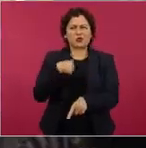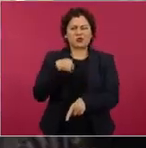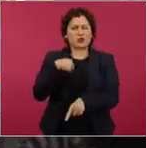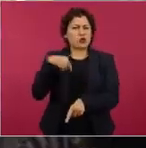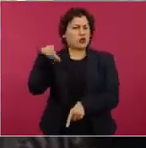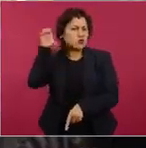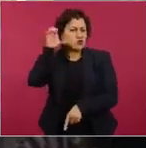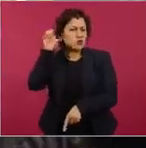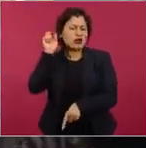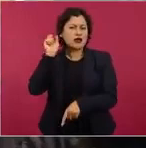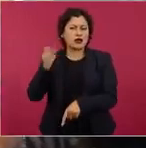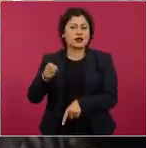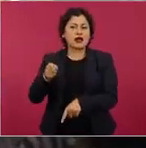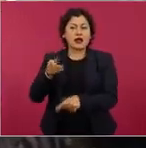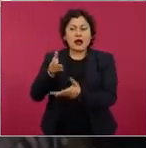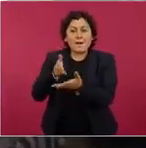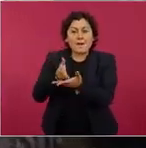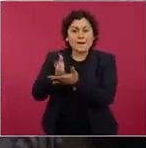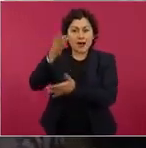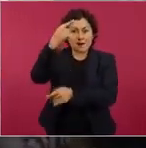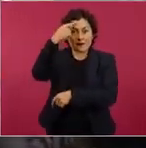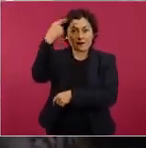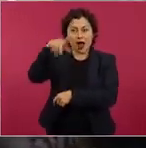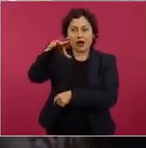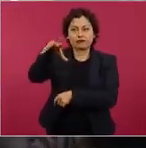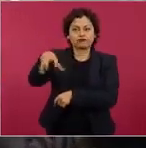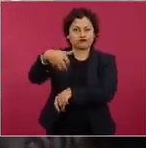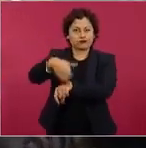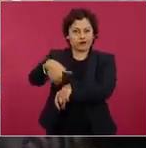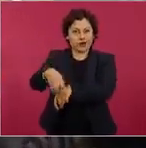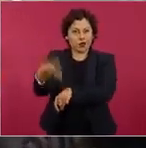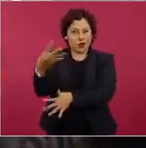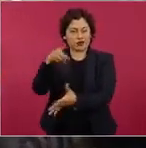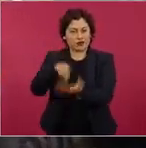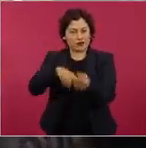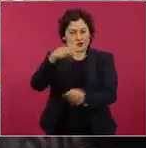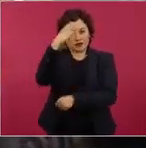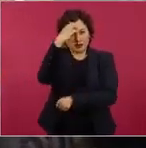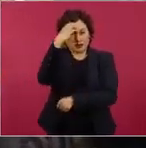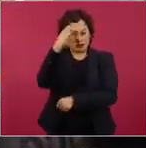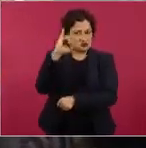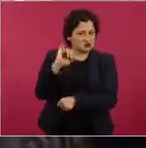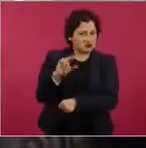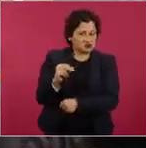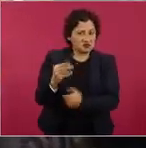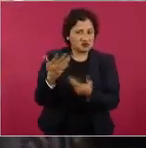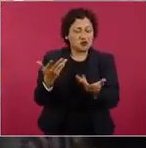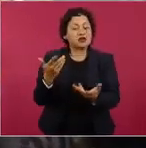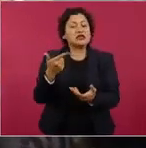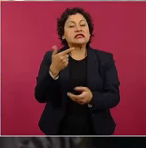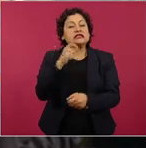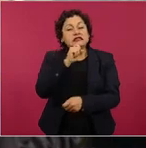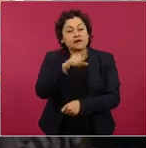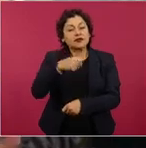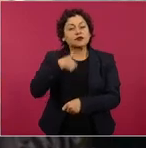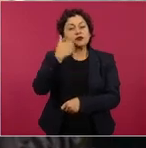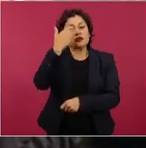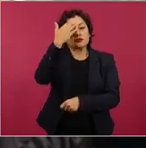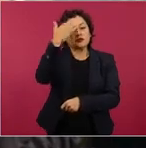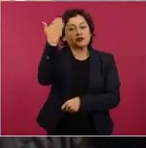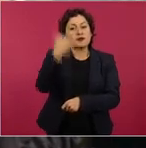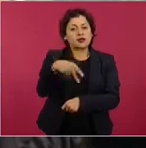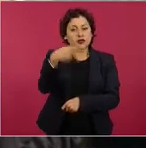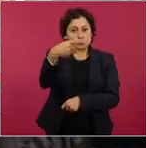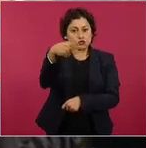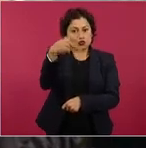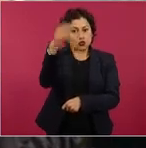cuarta sección del bosque de Chapultepec. Y aprovechando el tema, presidente, conocer cuál fue su decisión cuando usted